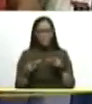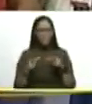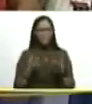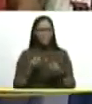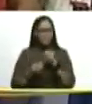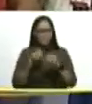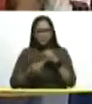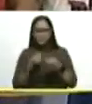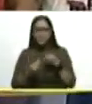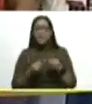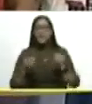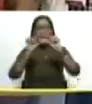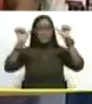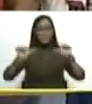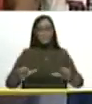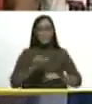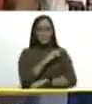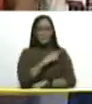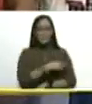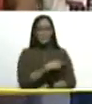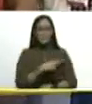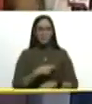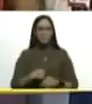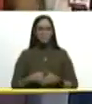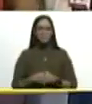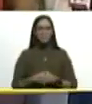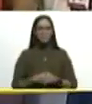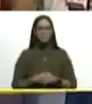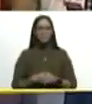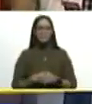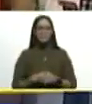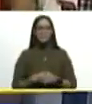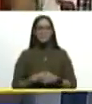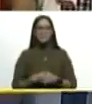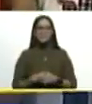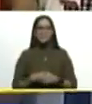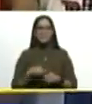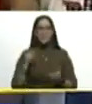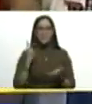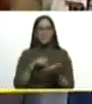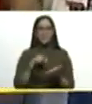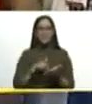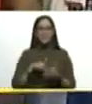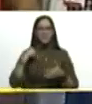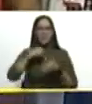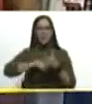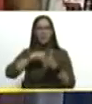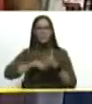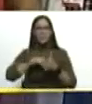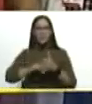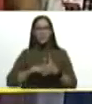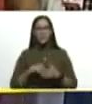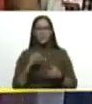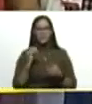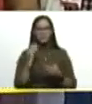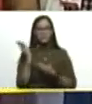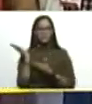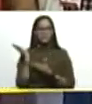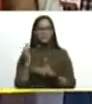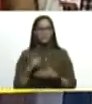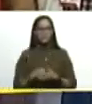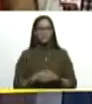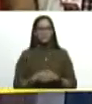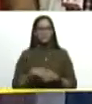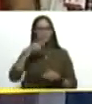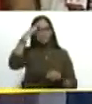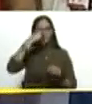todo el sistema hospitalario, sistema de CDI y después los hospitales. Bueno, aquí está una luchadora. Háblale. Un honor,